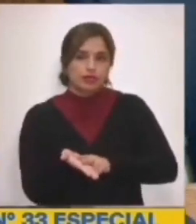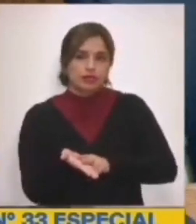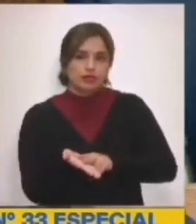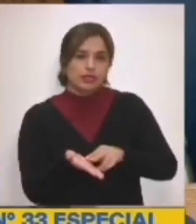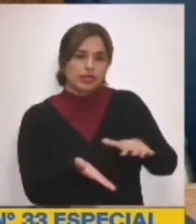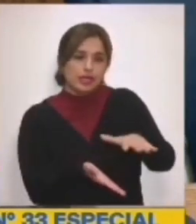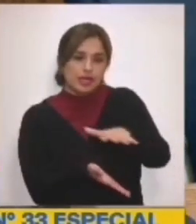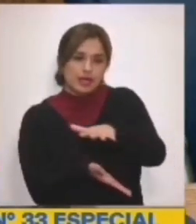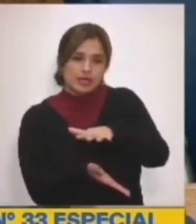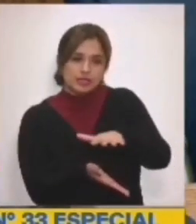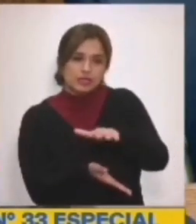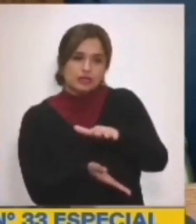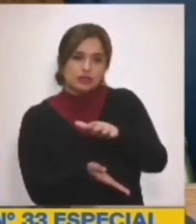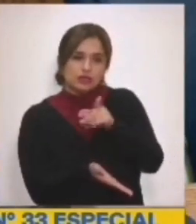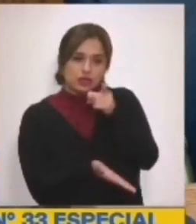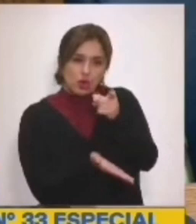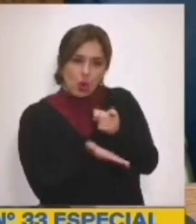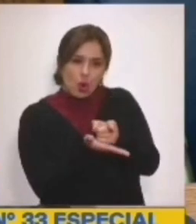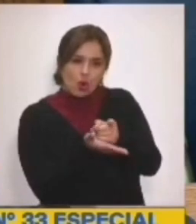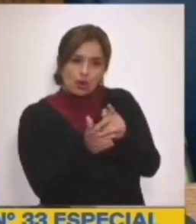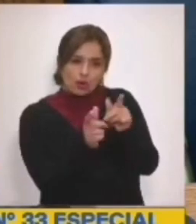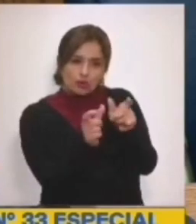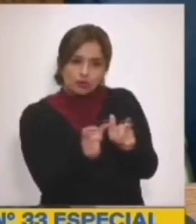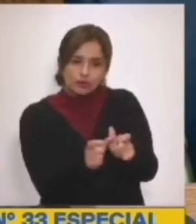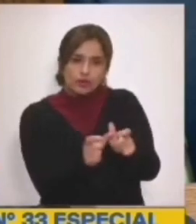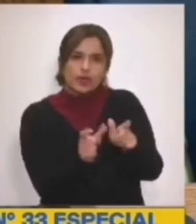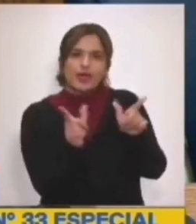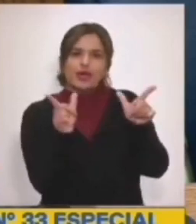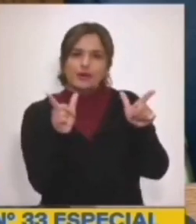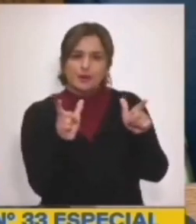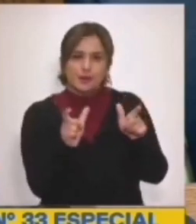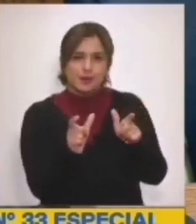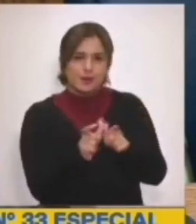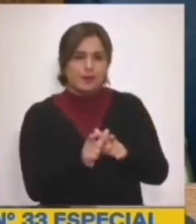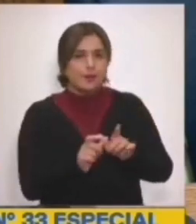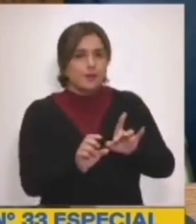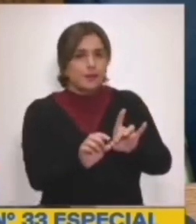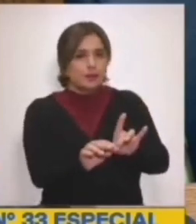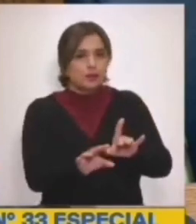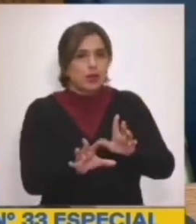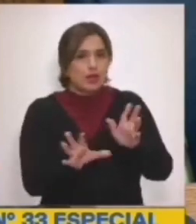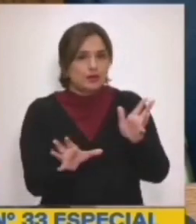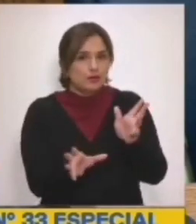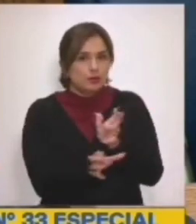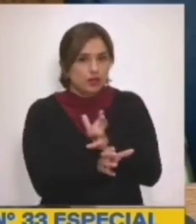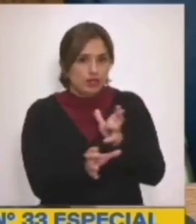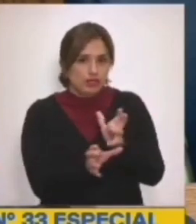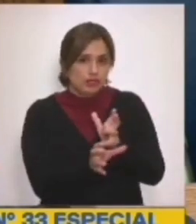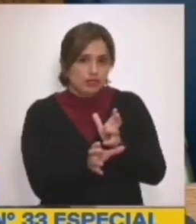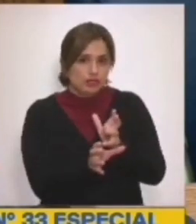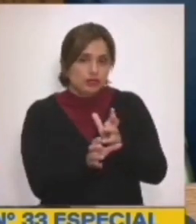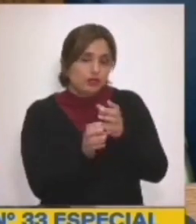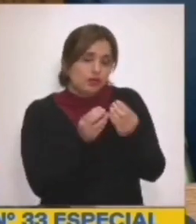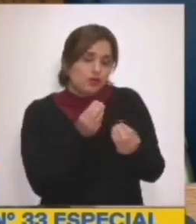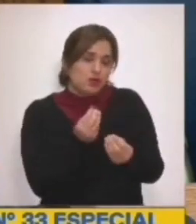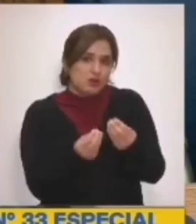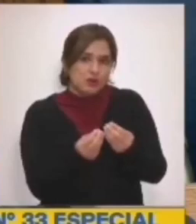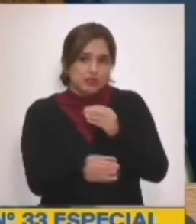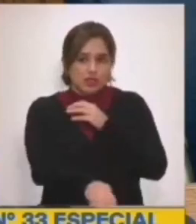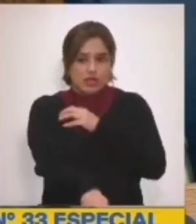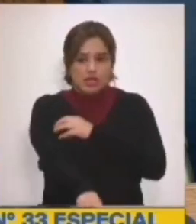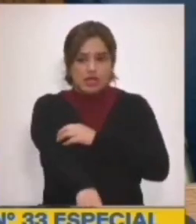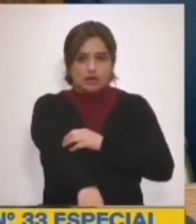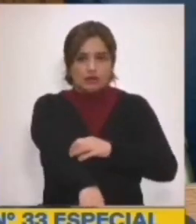excepción ha colaborado ha contribuido en disminuir el número de los potenciales ataques que Podrían haber ocurrido en las